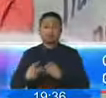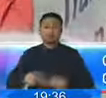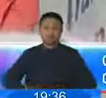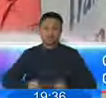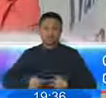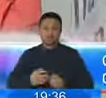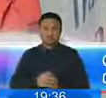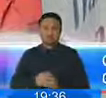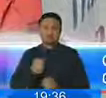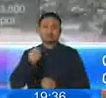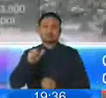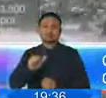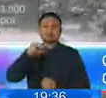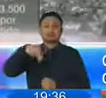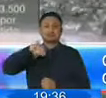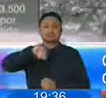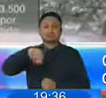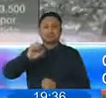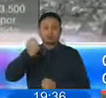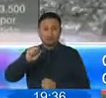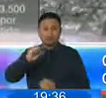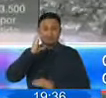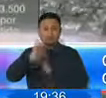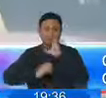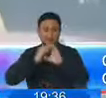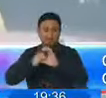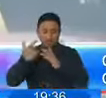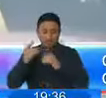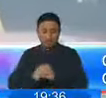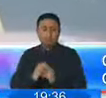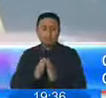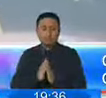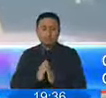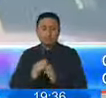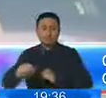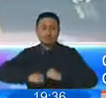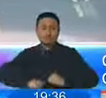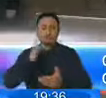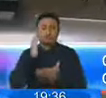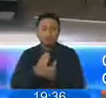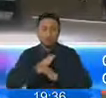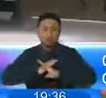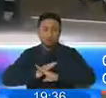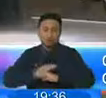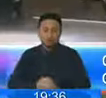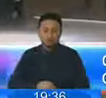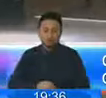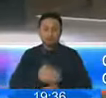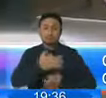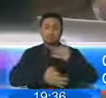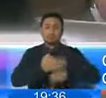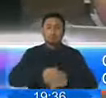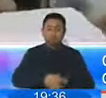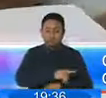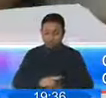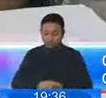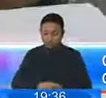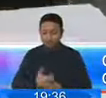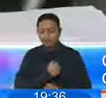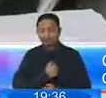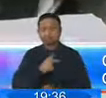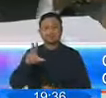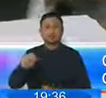se consideran afectados por el proyecto Quito Cables, interpusieron una acción de protección, la misma que fue negada por el juez en la audiencia